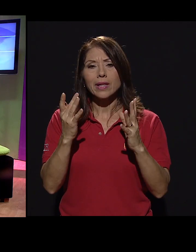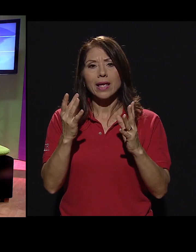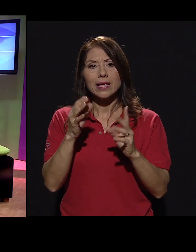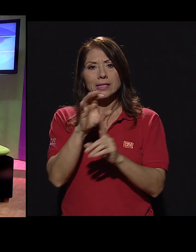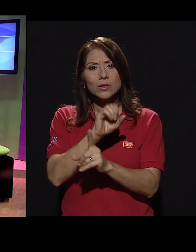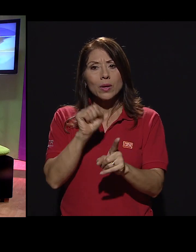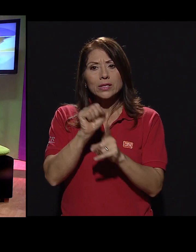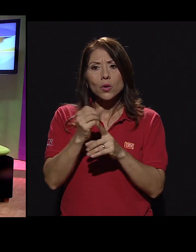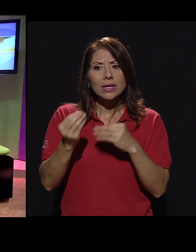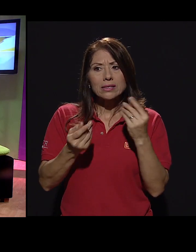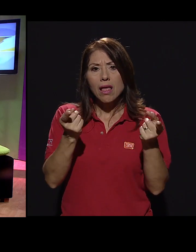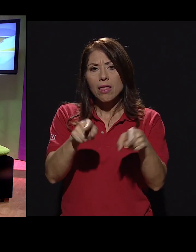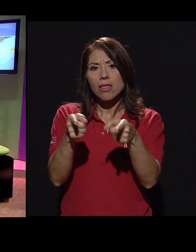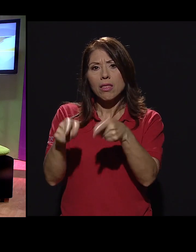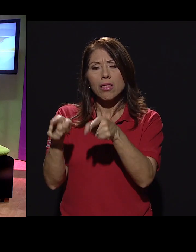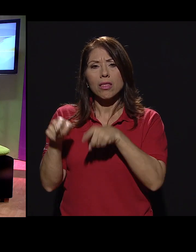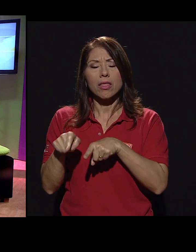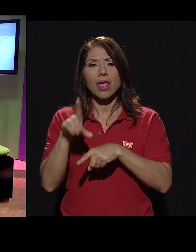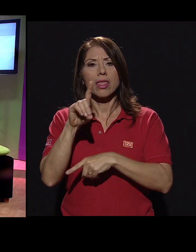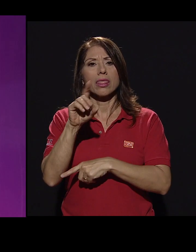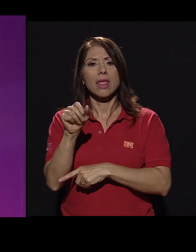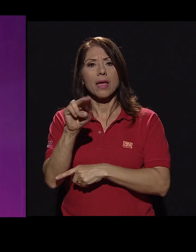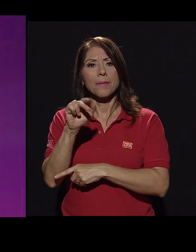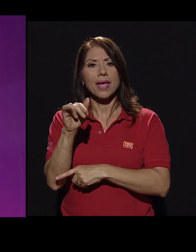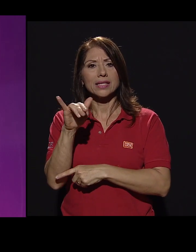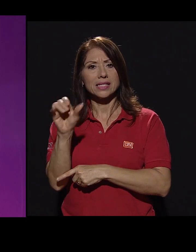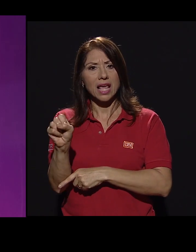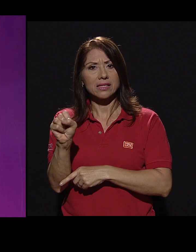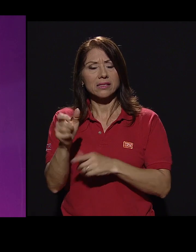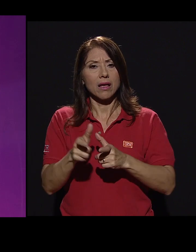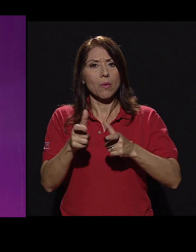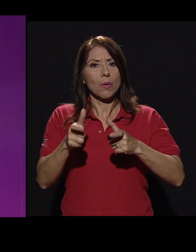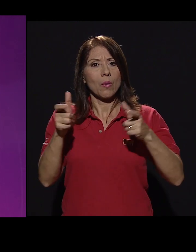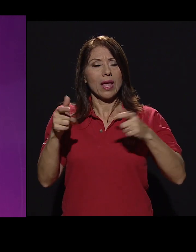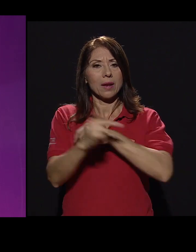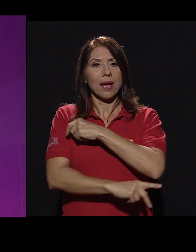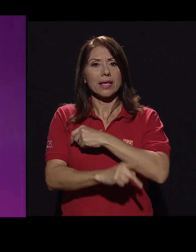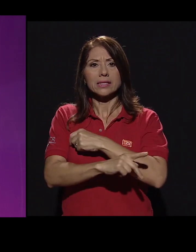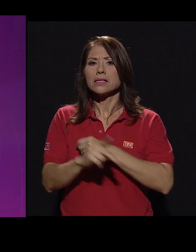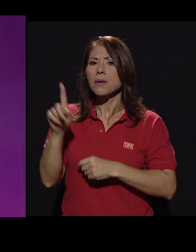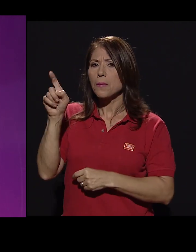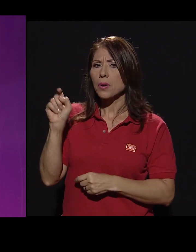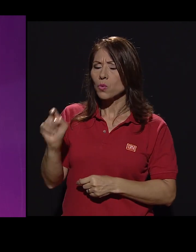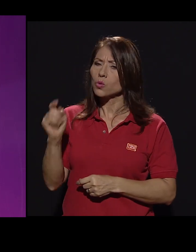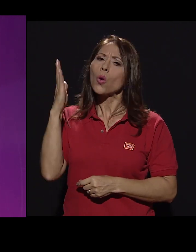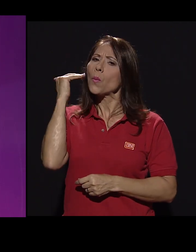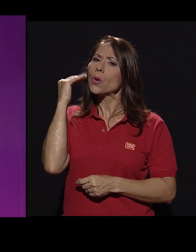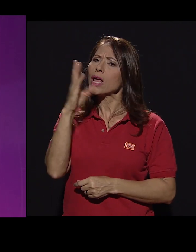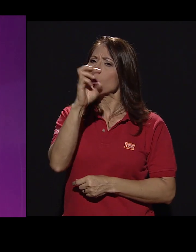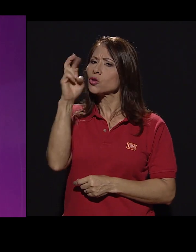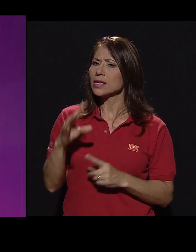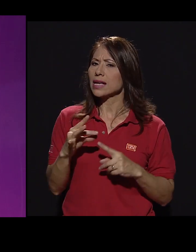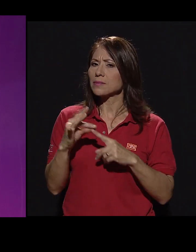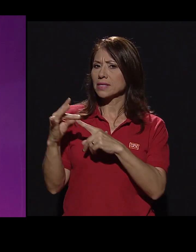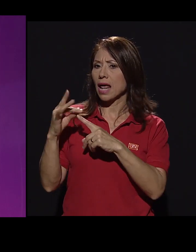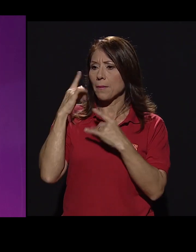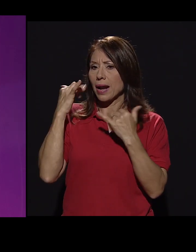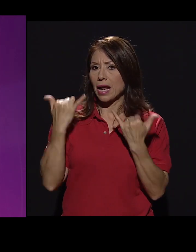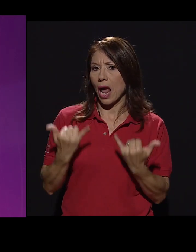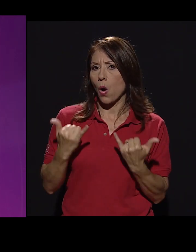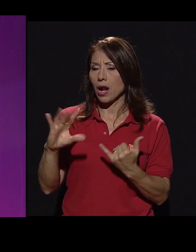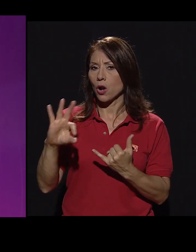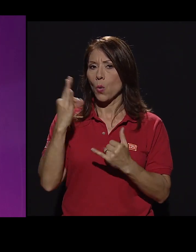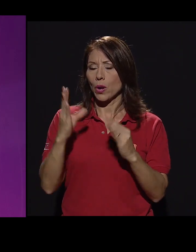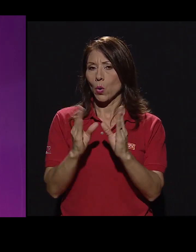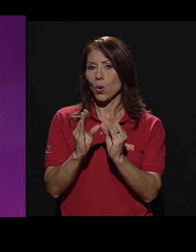Del aumento De demencias En el país Que hizo Costa Rica Especial Para que en esta ocasión En noveno Congreso Se